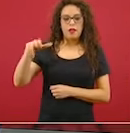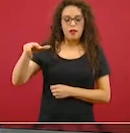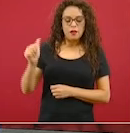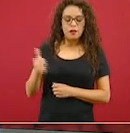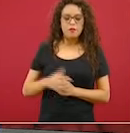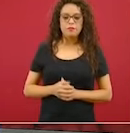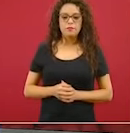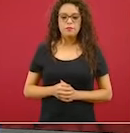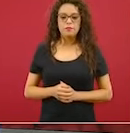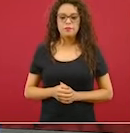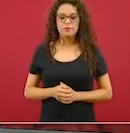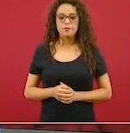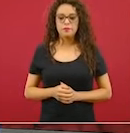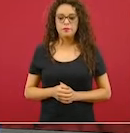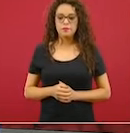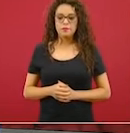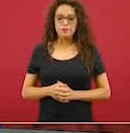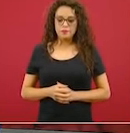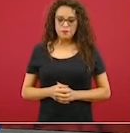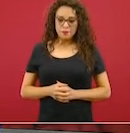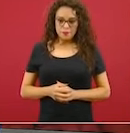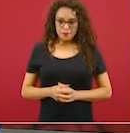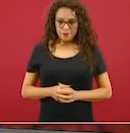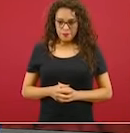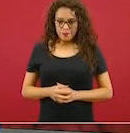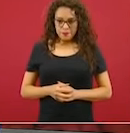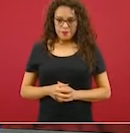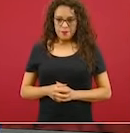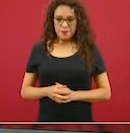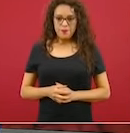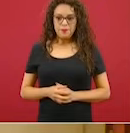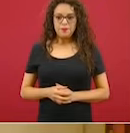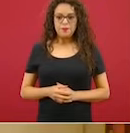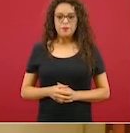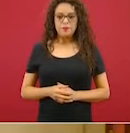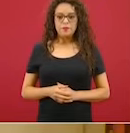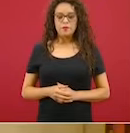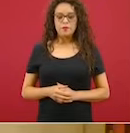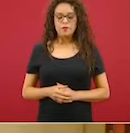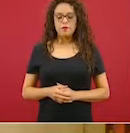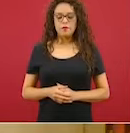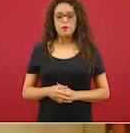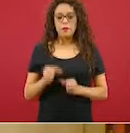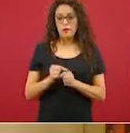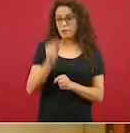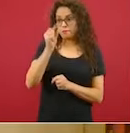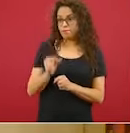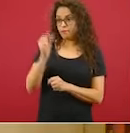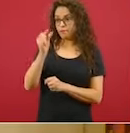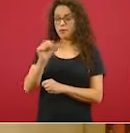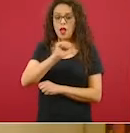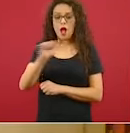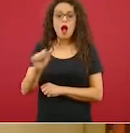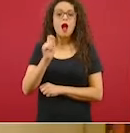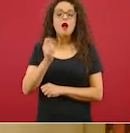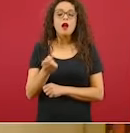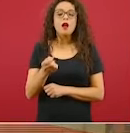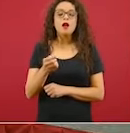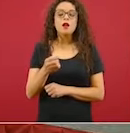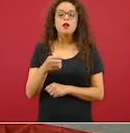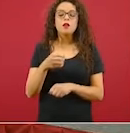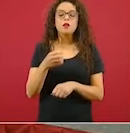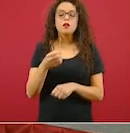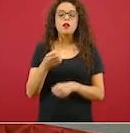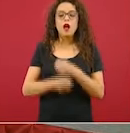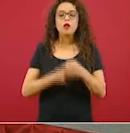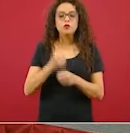Vemos la siguiente. Distribución por grupo de edad. congruente con lo que hemos observado en relación